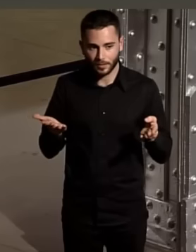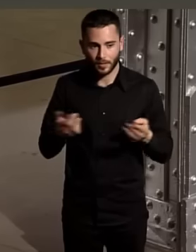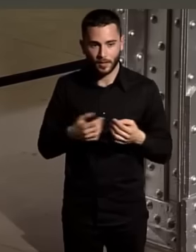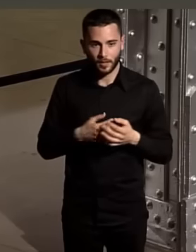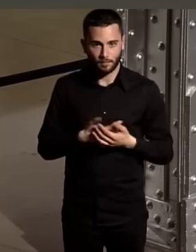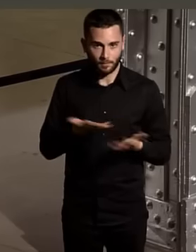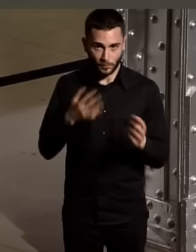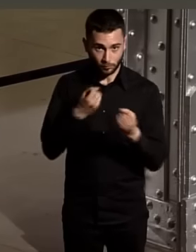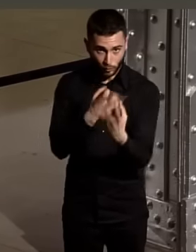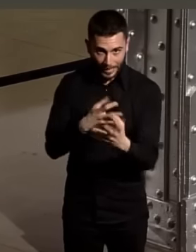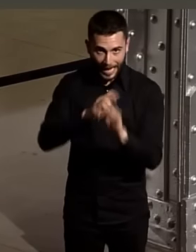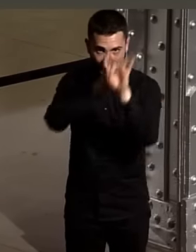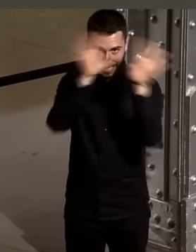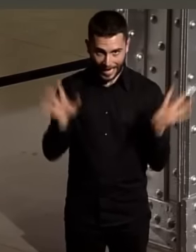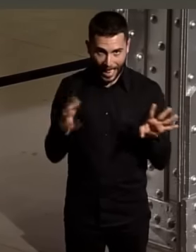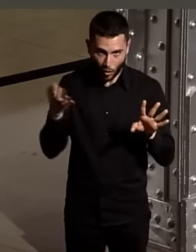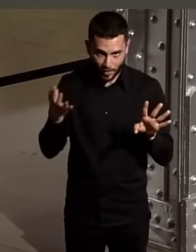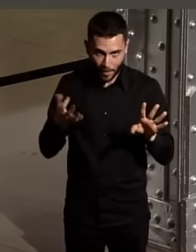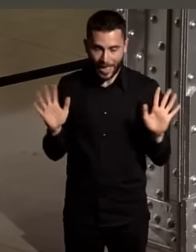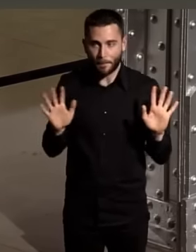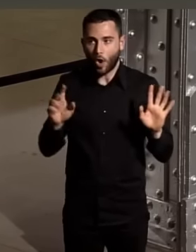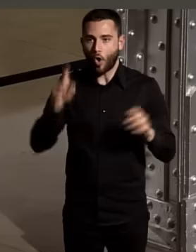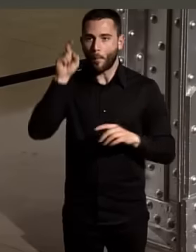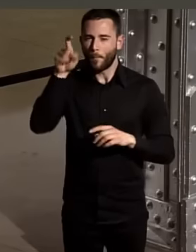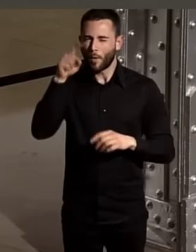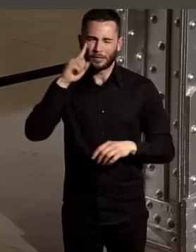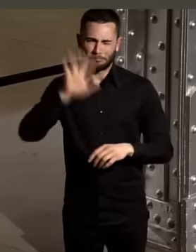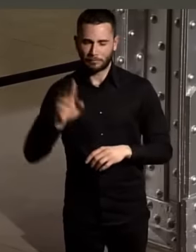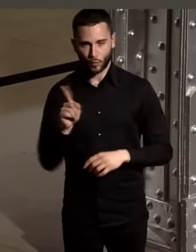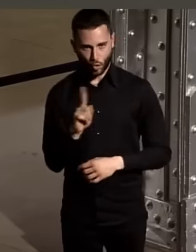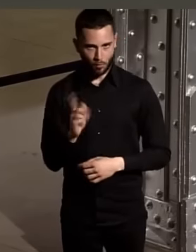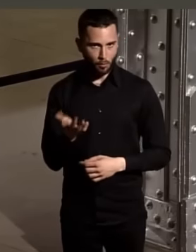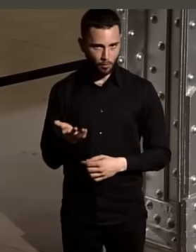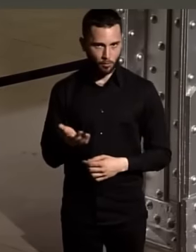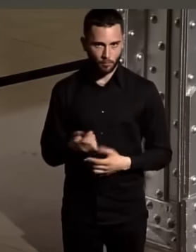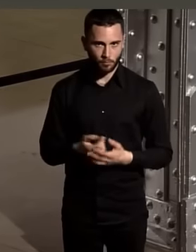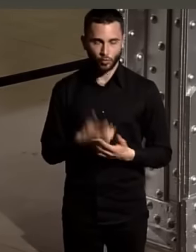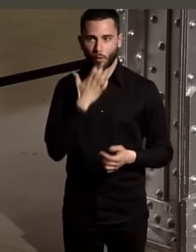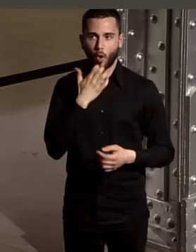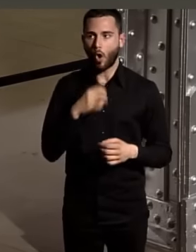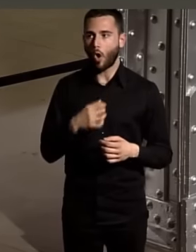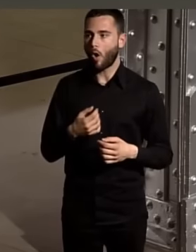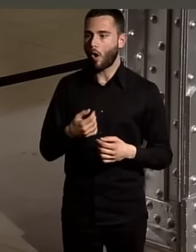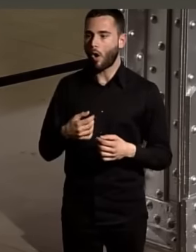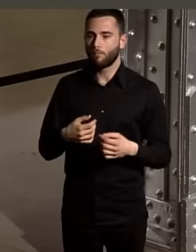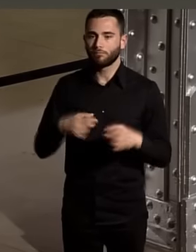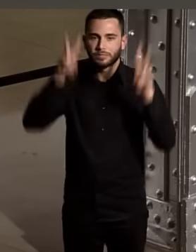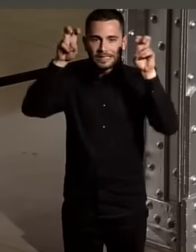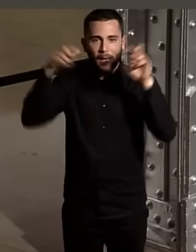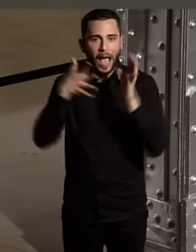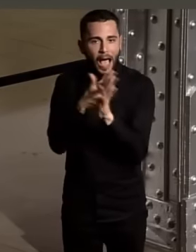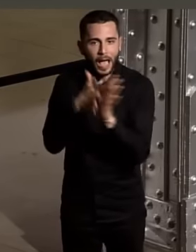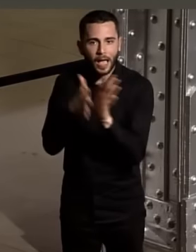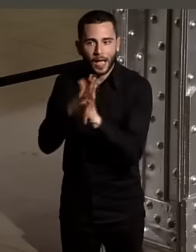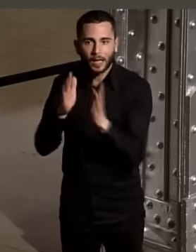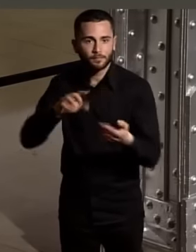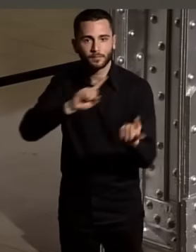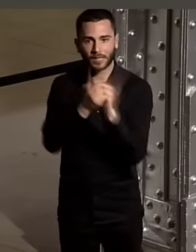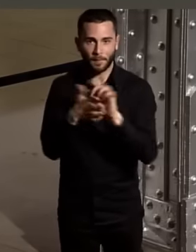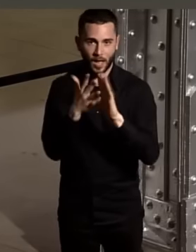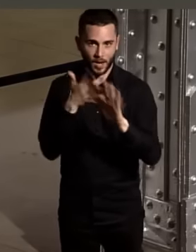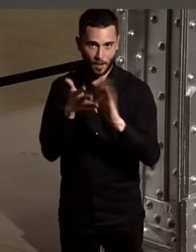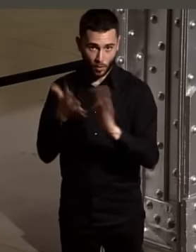exposición sin parecer un prof O sea si escribes como si tú estuvieras explicando una lección pues al final pues cambias rápido